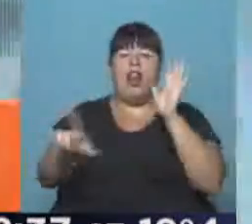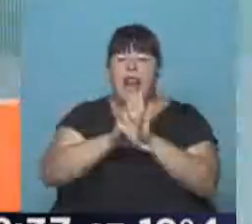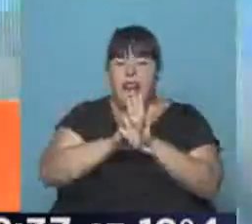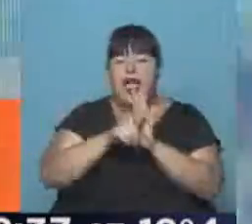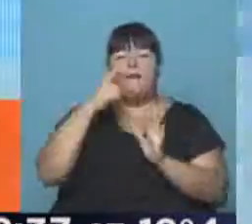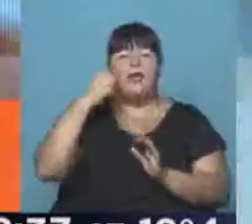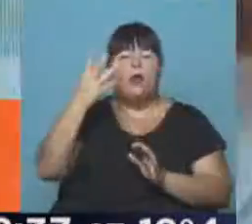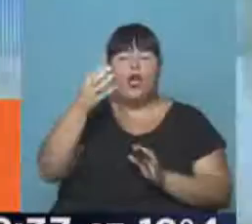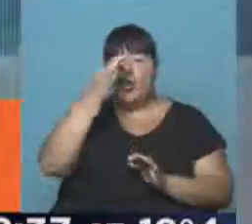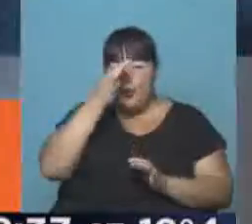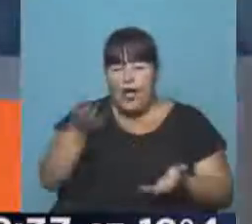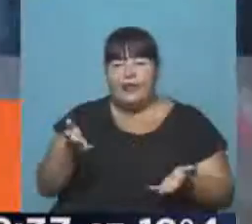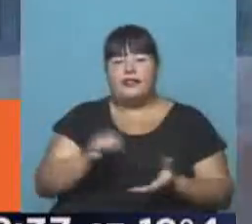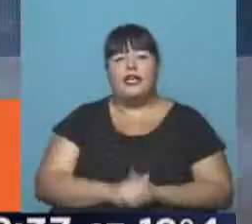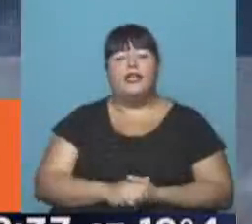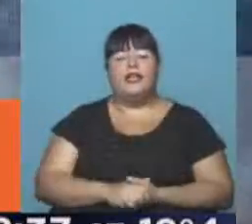la 1420,